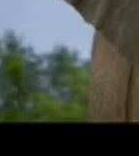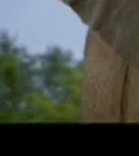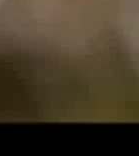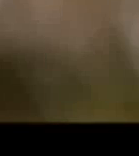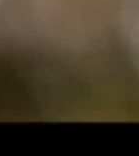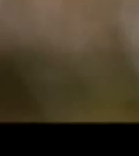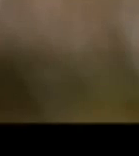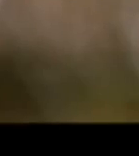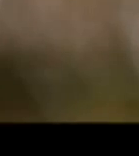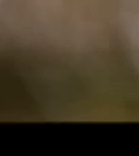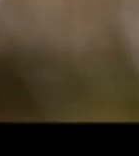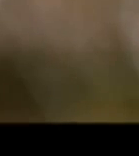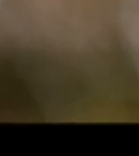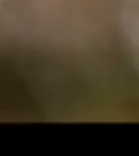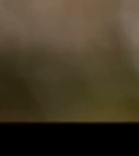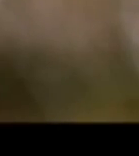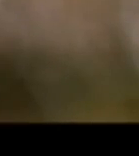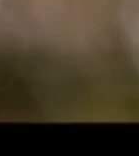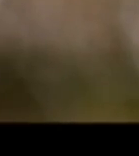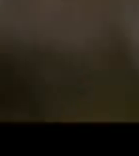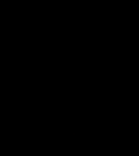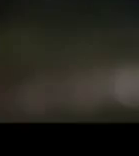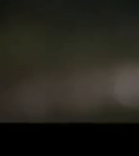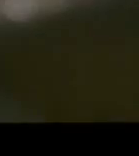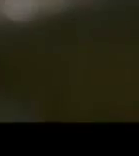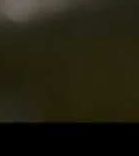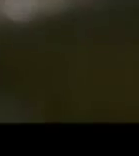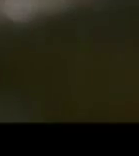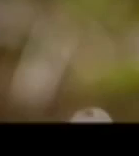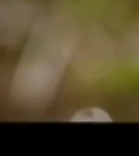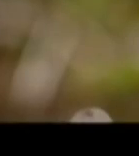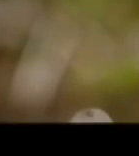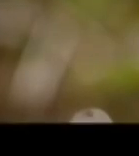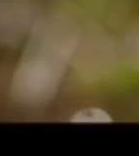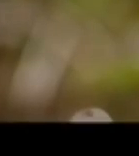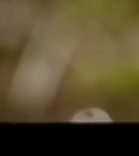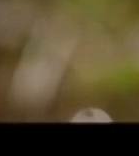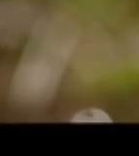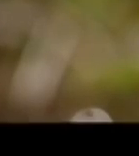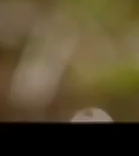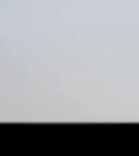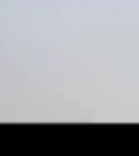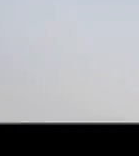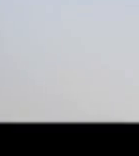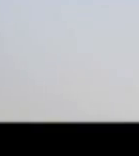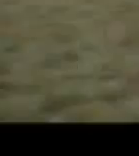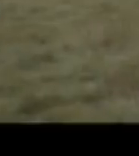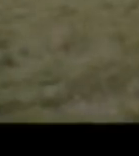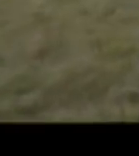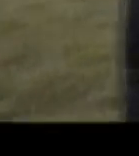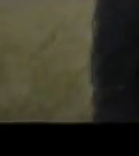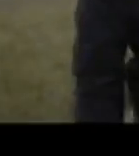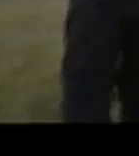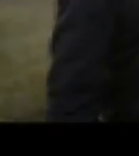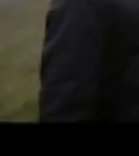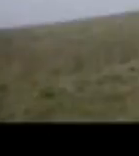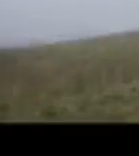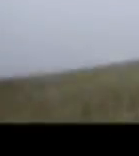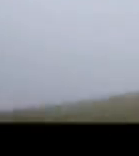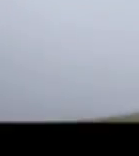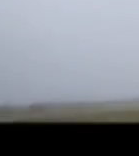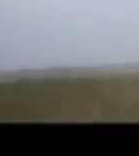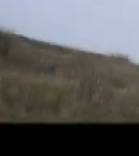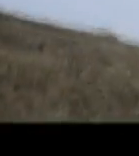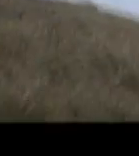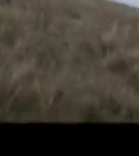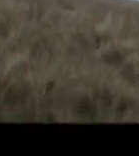Imaginen ver el mundo en cámara lenta, a través de los ojos más afinados de la naturaleza.